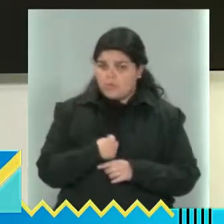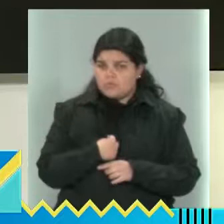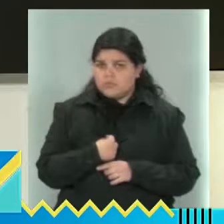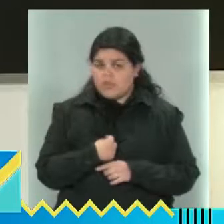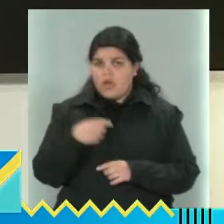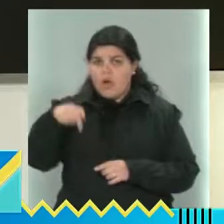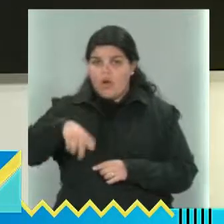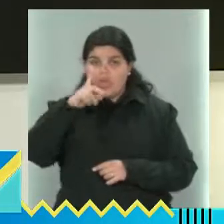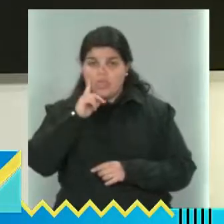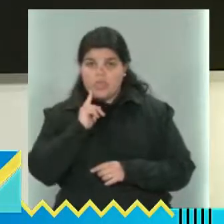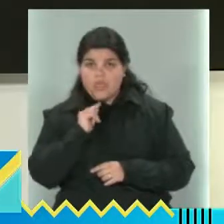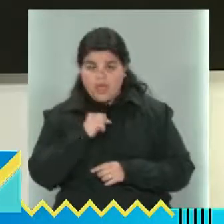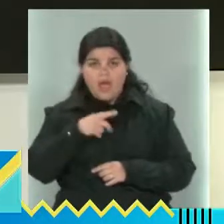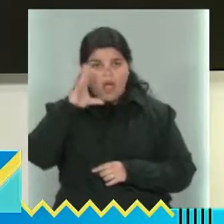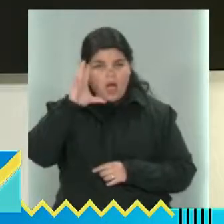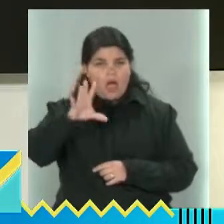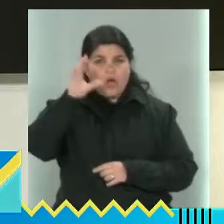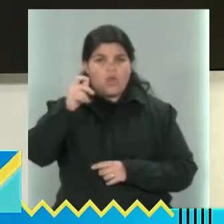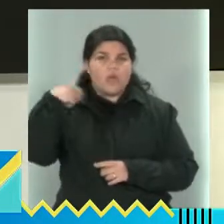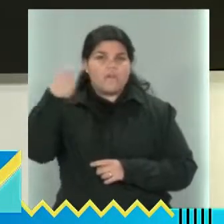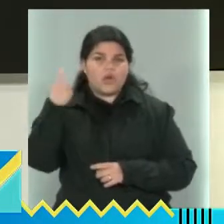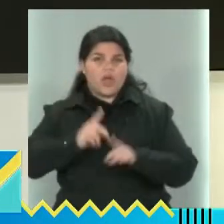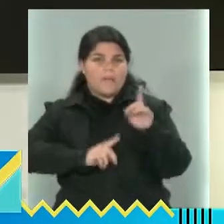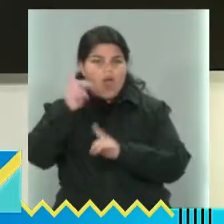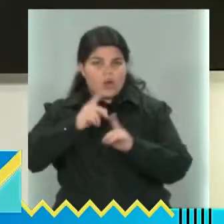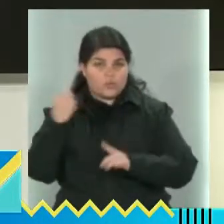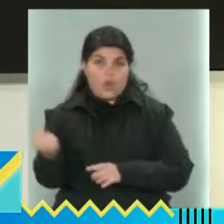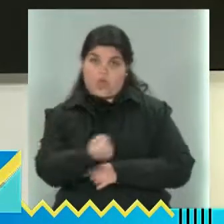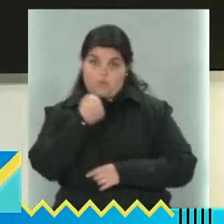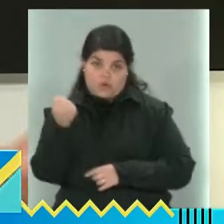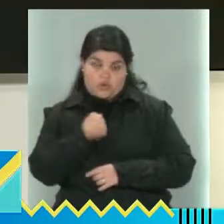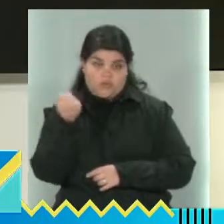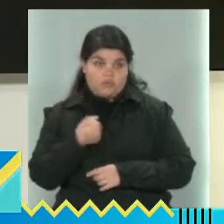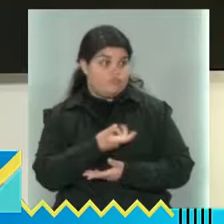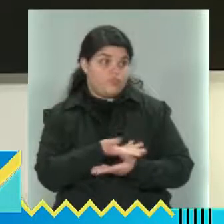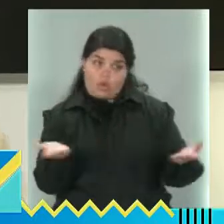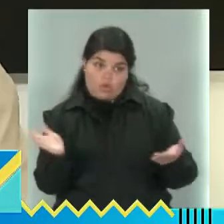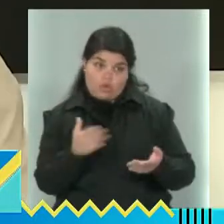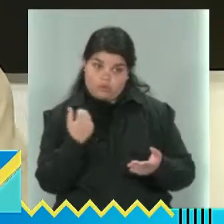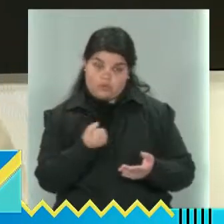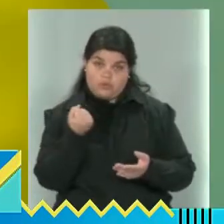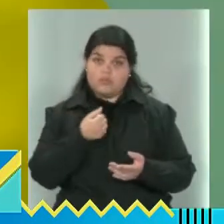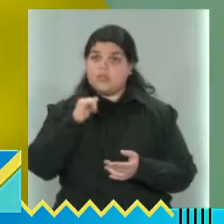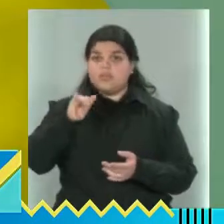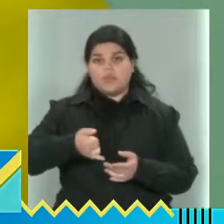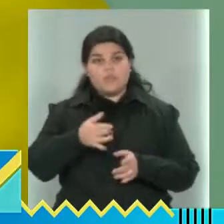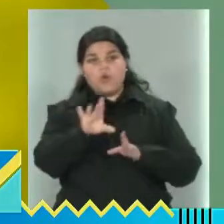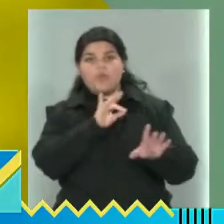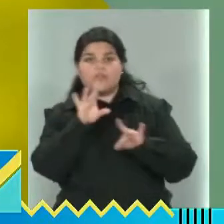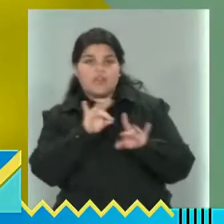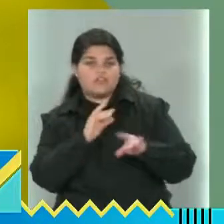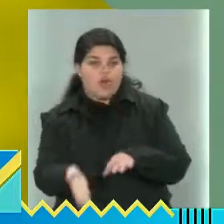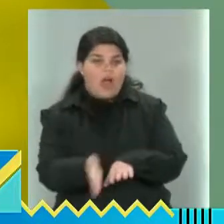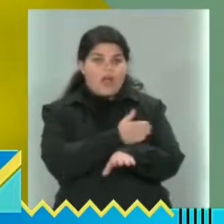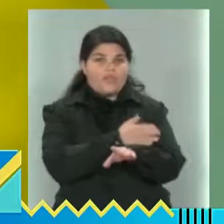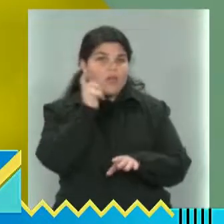vamos a hacer un recorrido por algunos de los programas más importantes. Todos son importantes, claro. Pero una selección que hicimos también con la